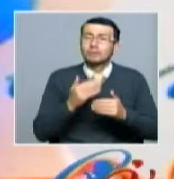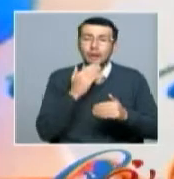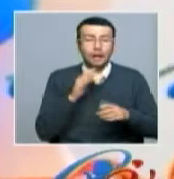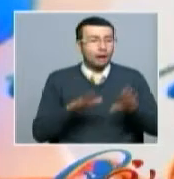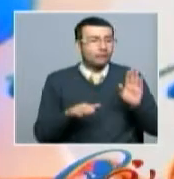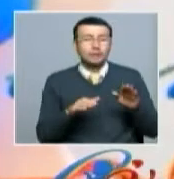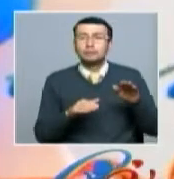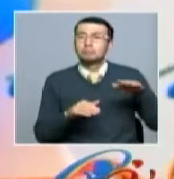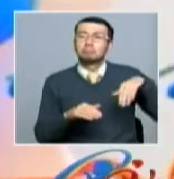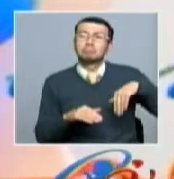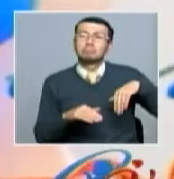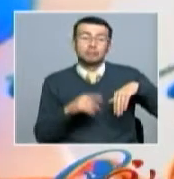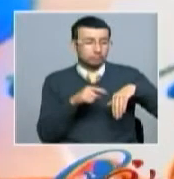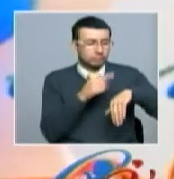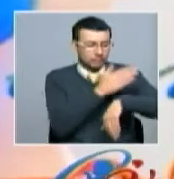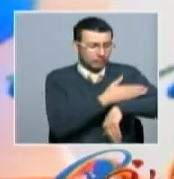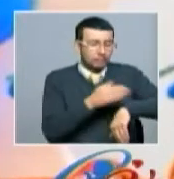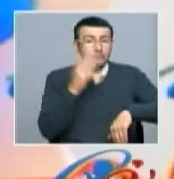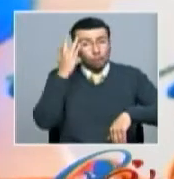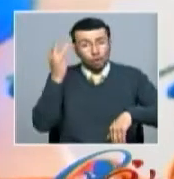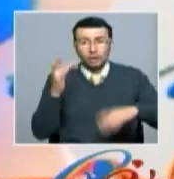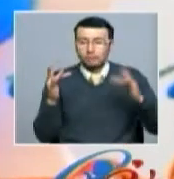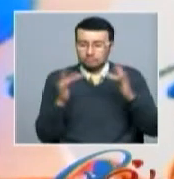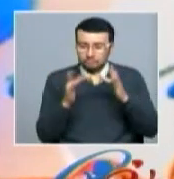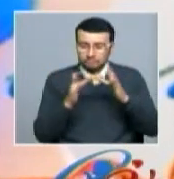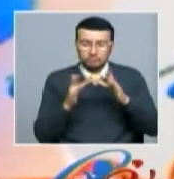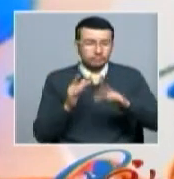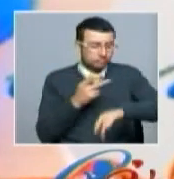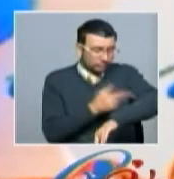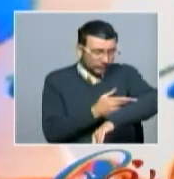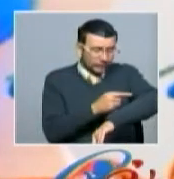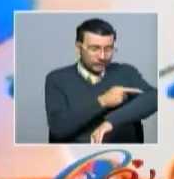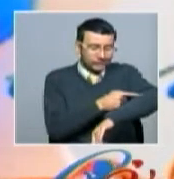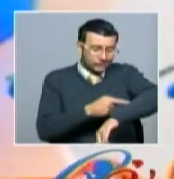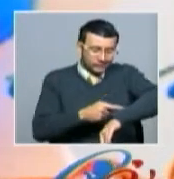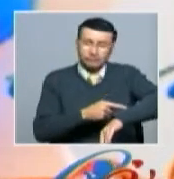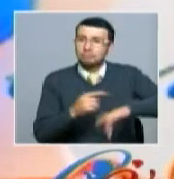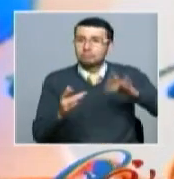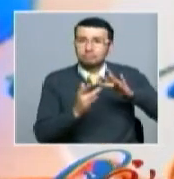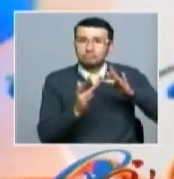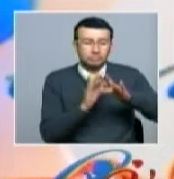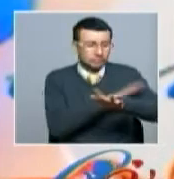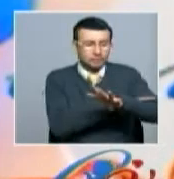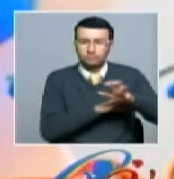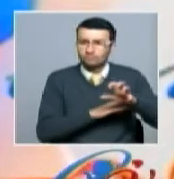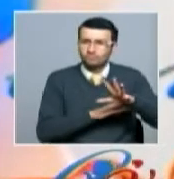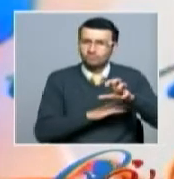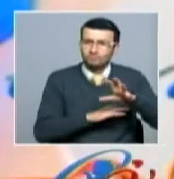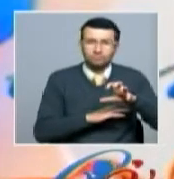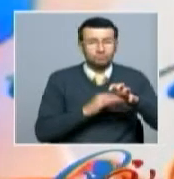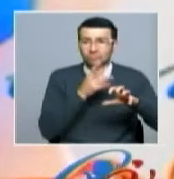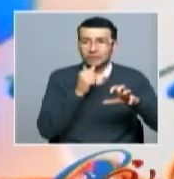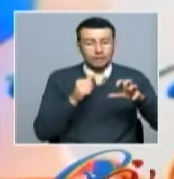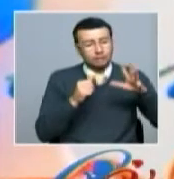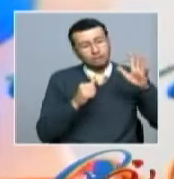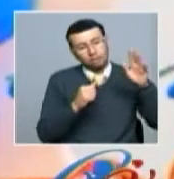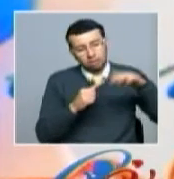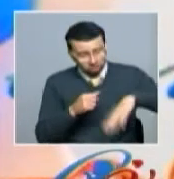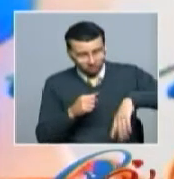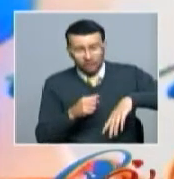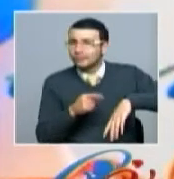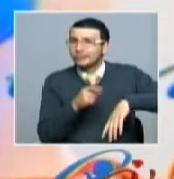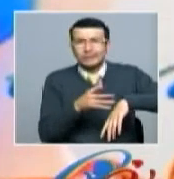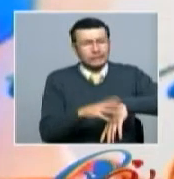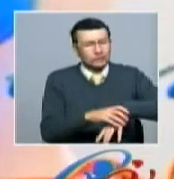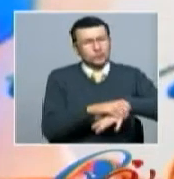caída, que es esta. Produce la mano caída precisamente por que predominan los flexores que son del plano